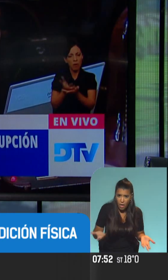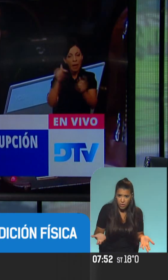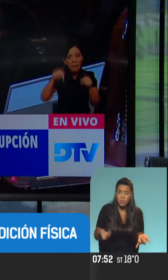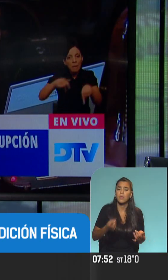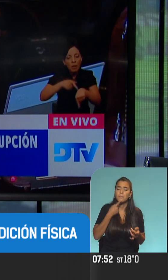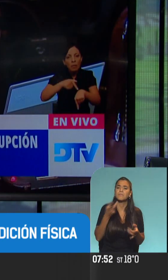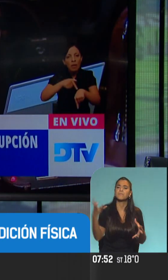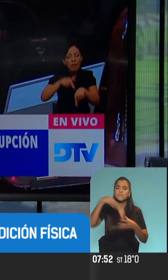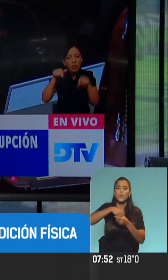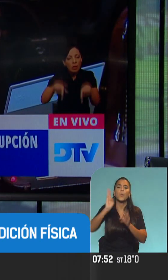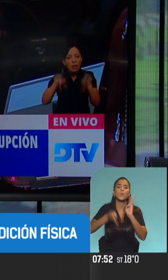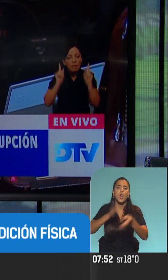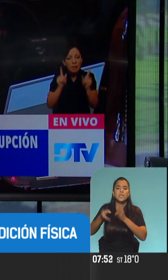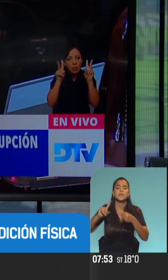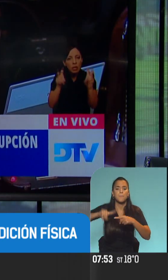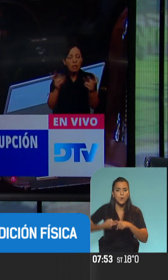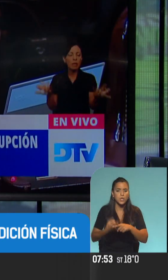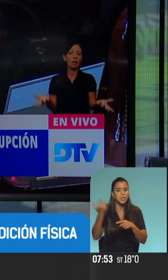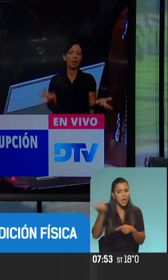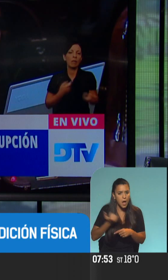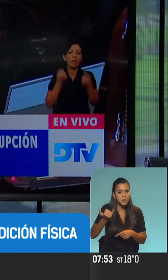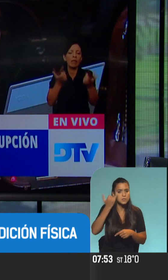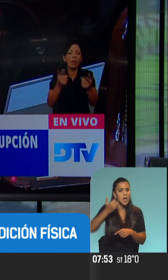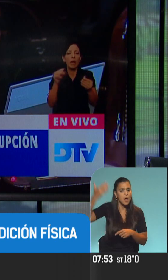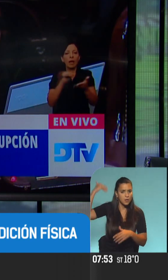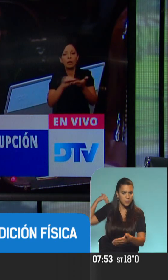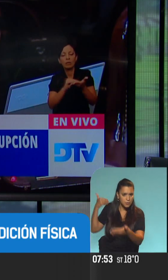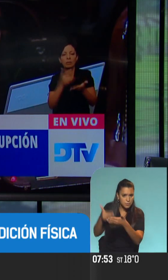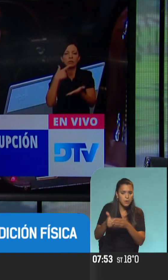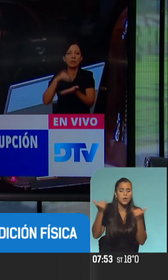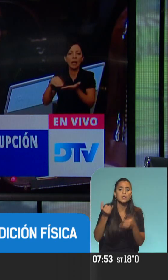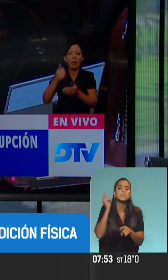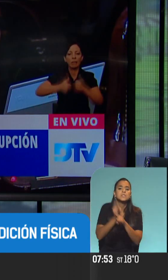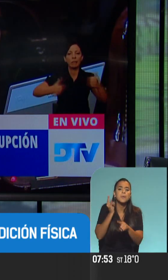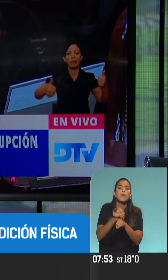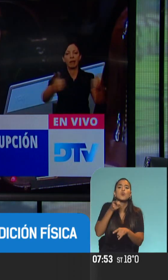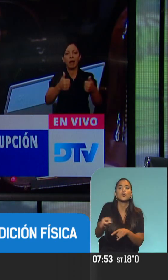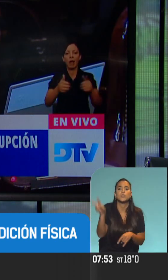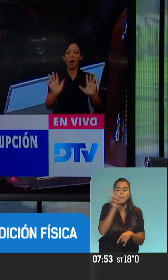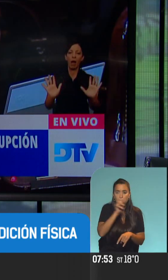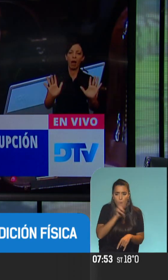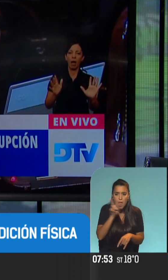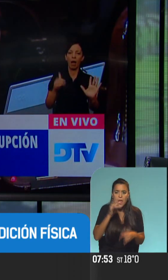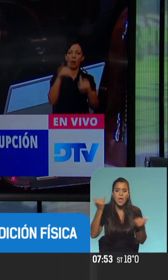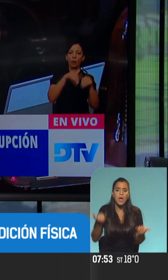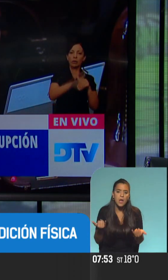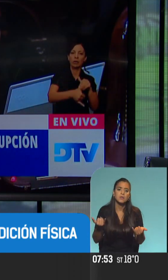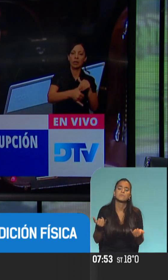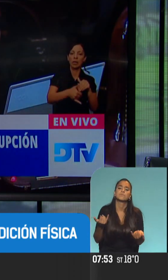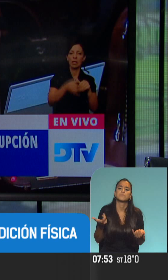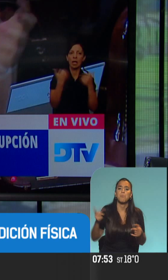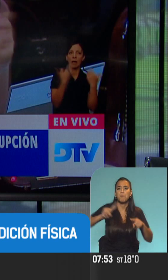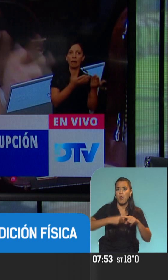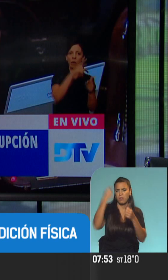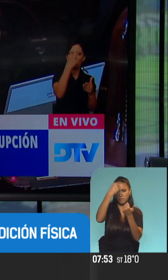parte de la violencia política que hemos visto en otras ocasiones siempre contra mujeres de distintos y de todo el arco